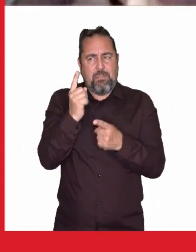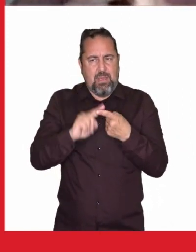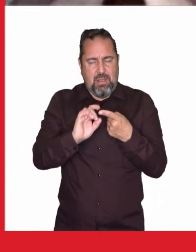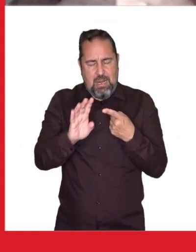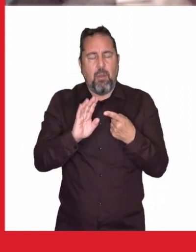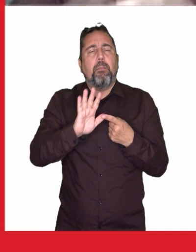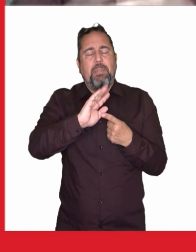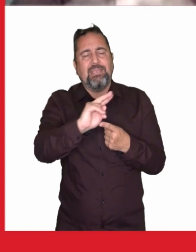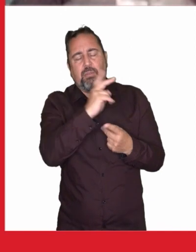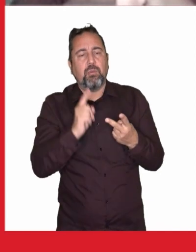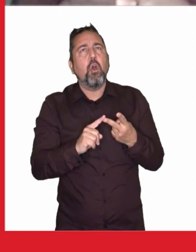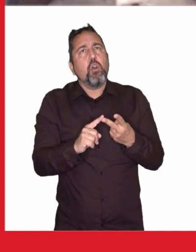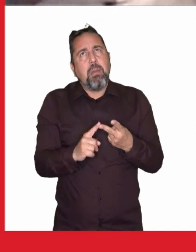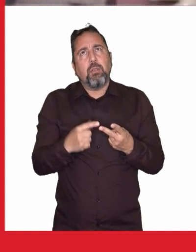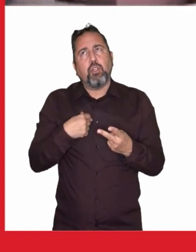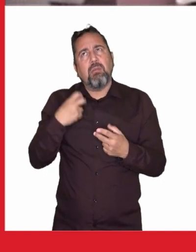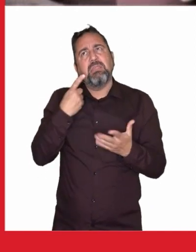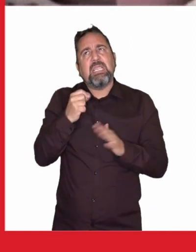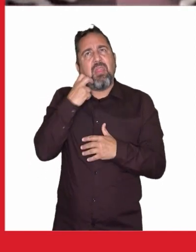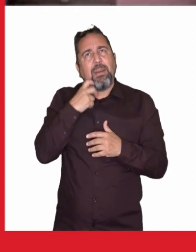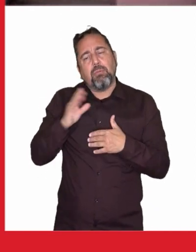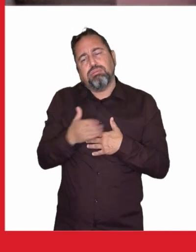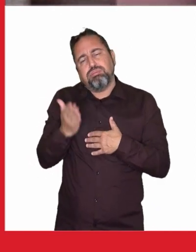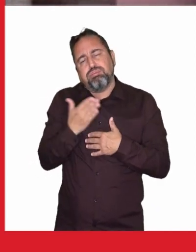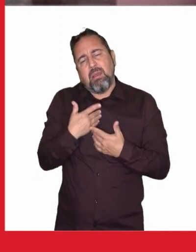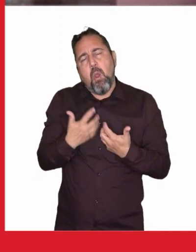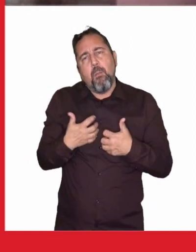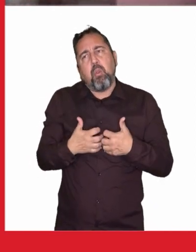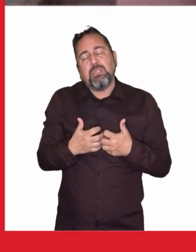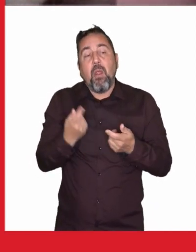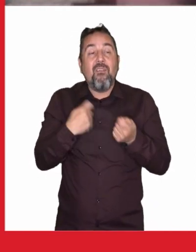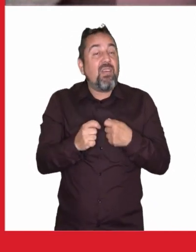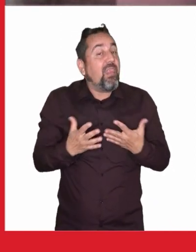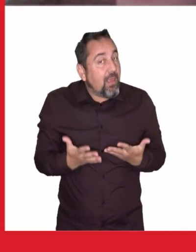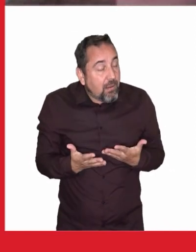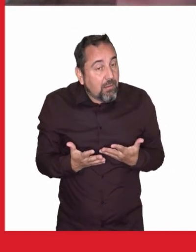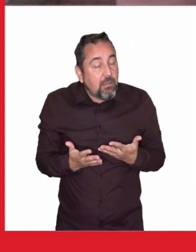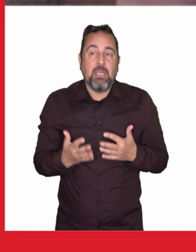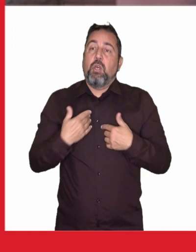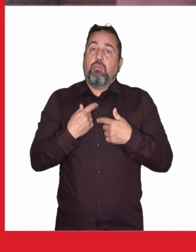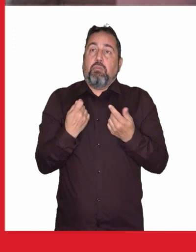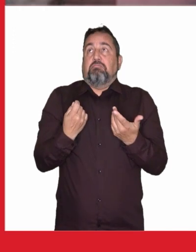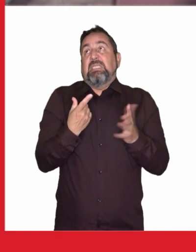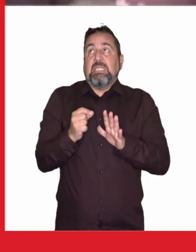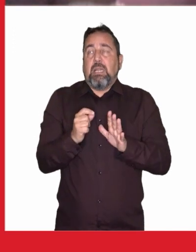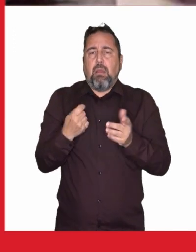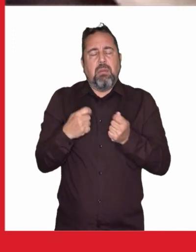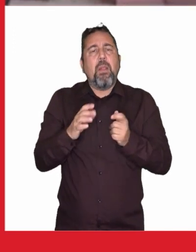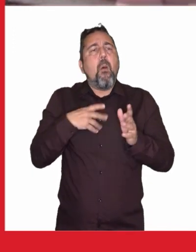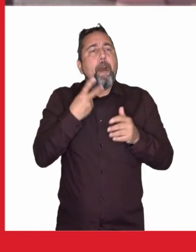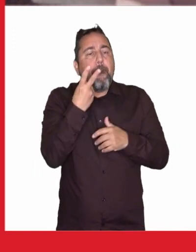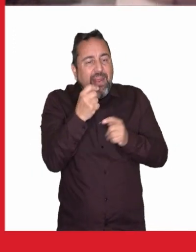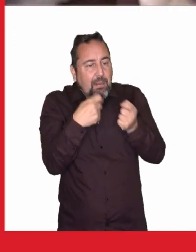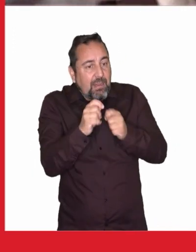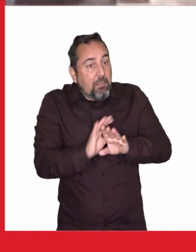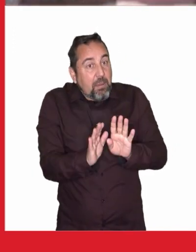idea. La siguiente idea es, vale, yo puedo producir 60 zapatos, pero realmente ¿cuántas puedo vender? Pues claro, si produzco